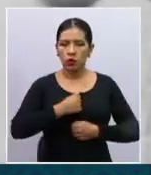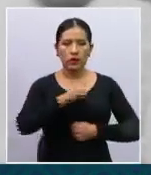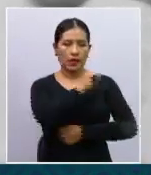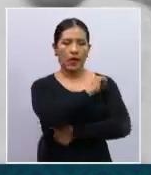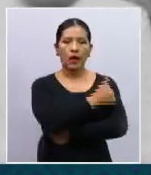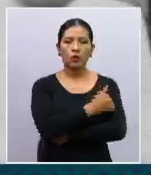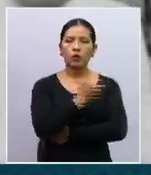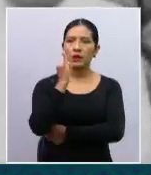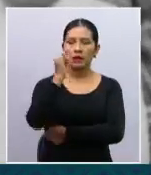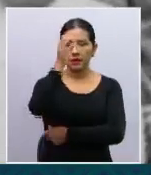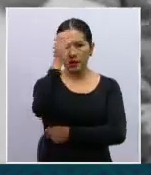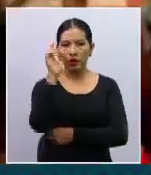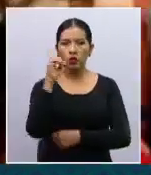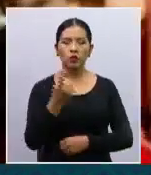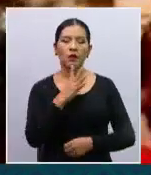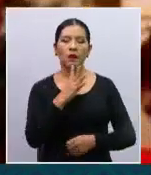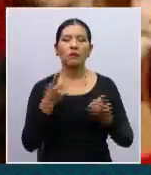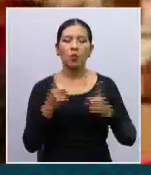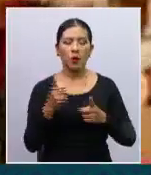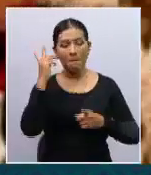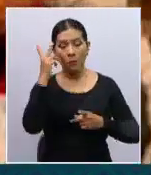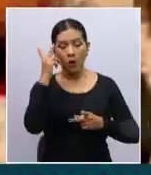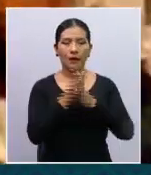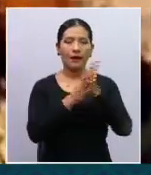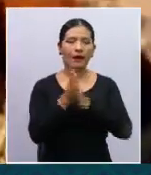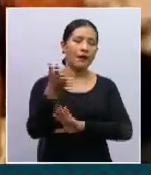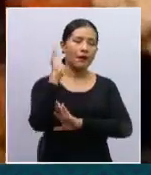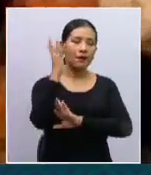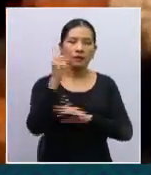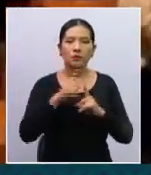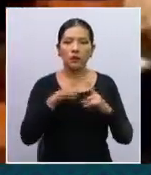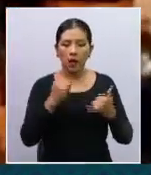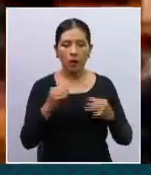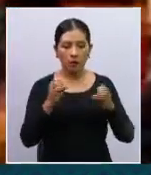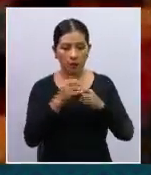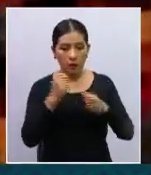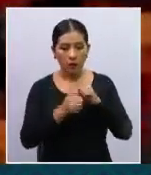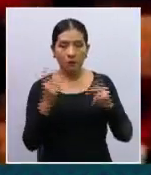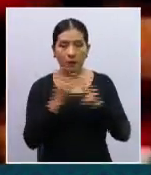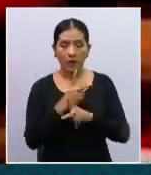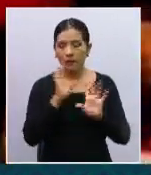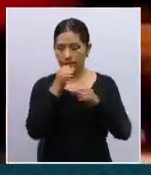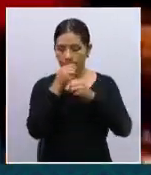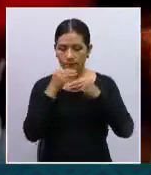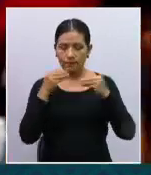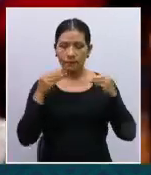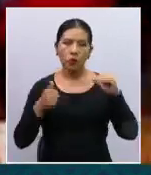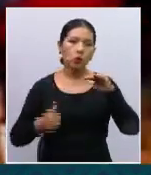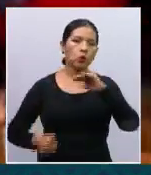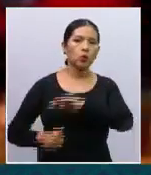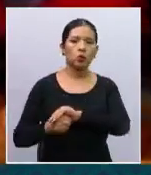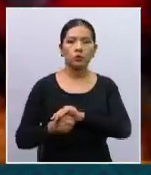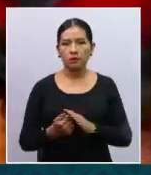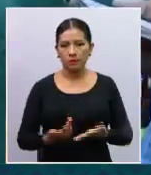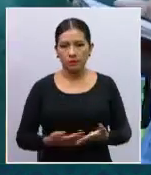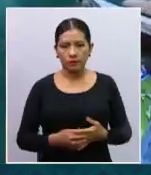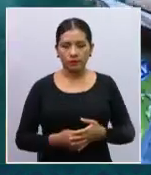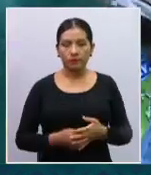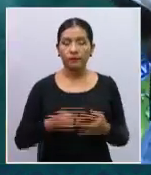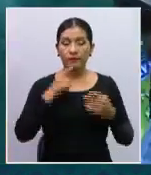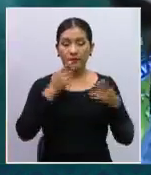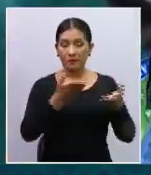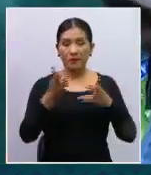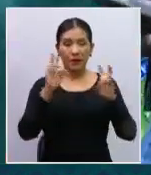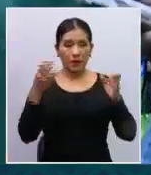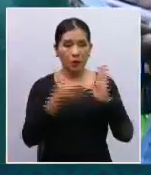pronuncie solo en hechos políticos y no actúe con rigurosidad en actos que los involucran. Esto se tiene que sancionar y